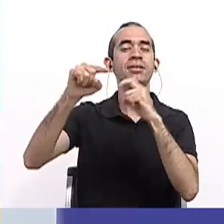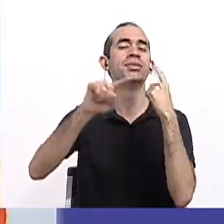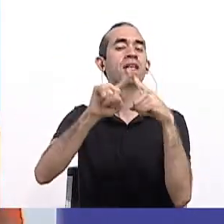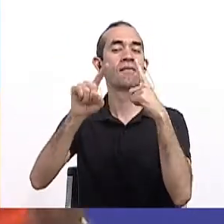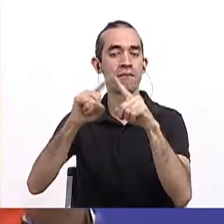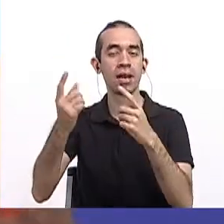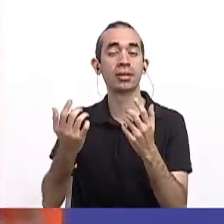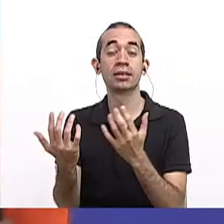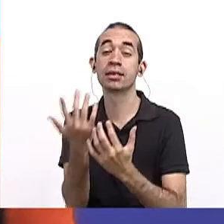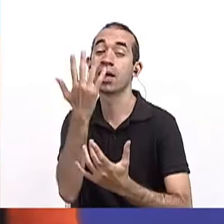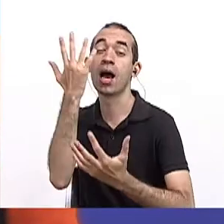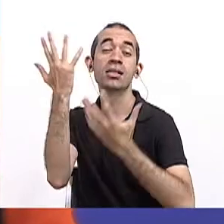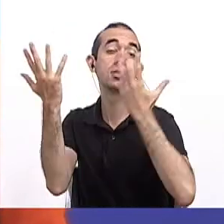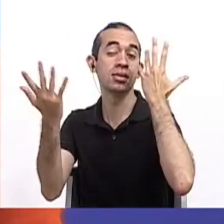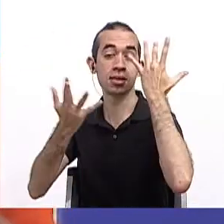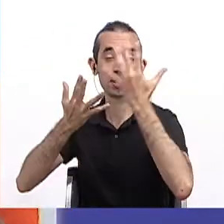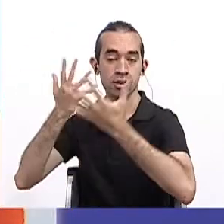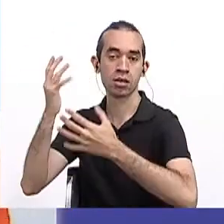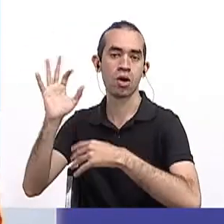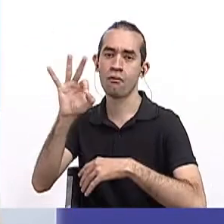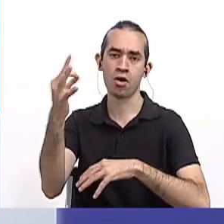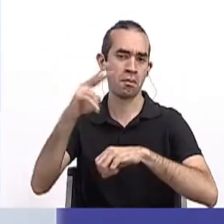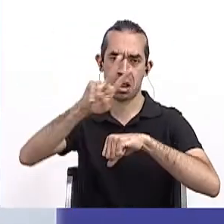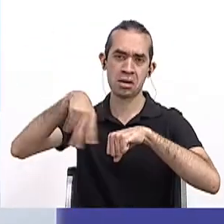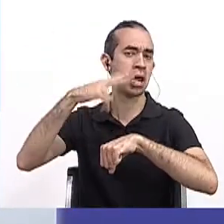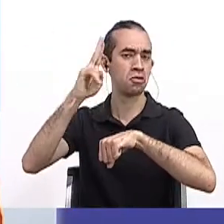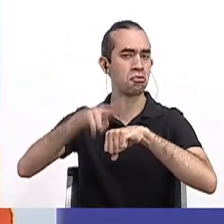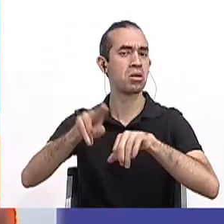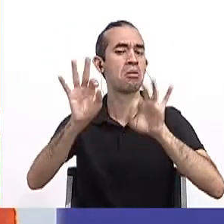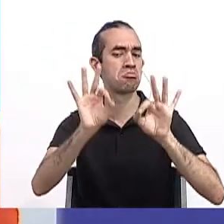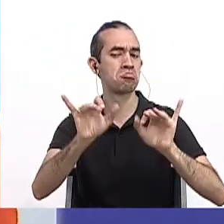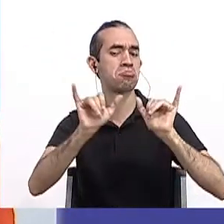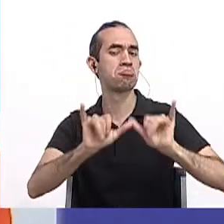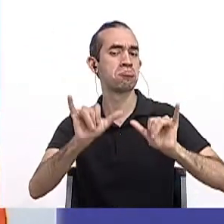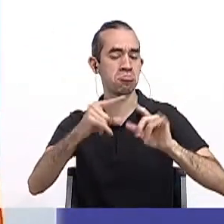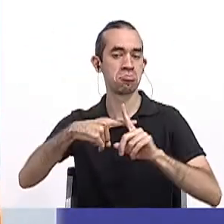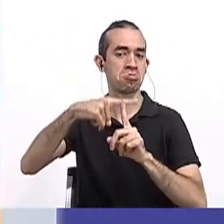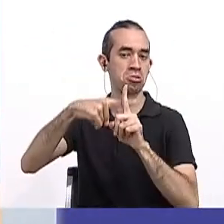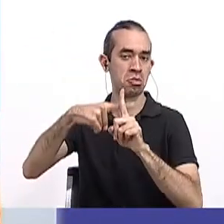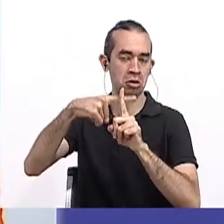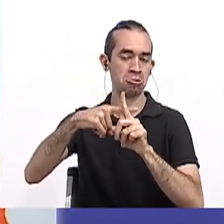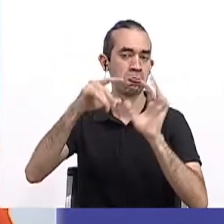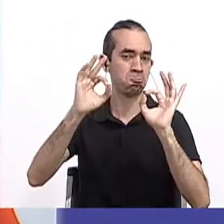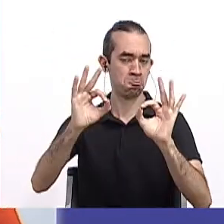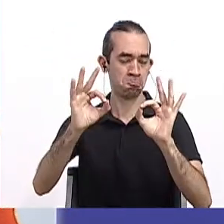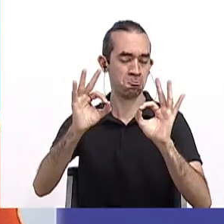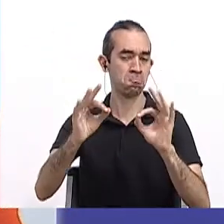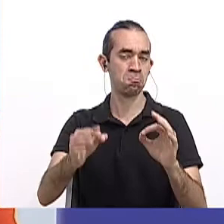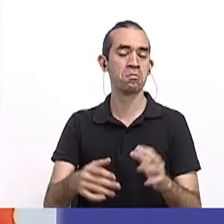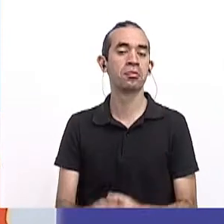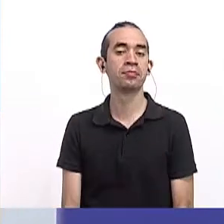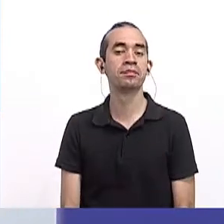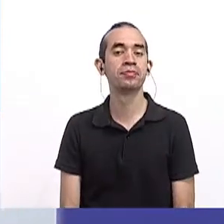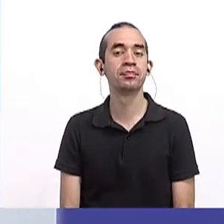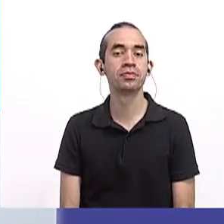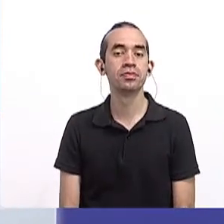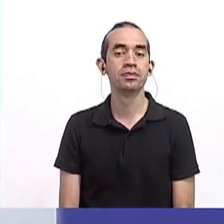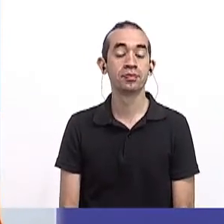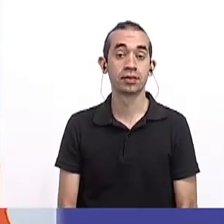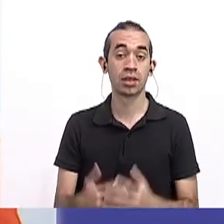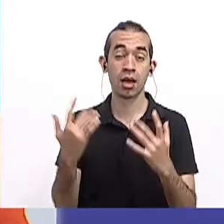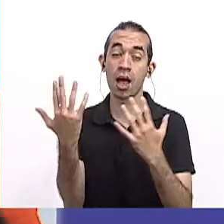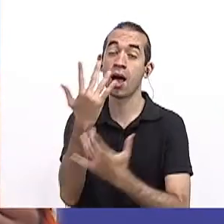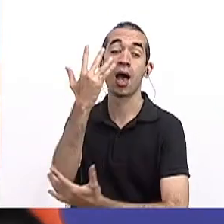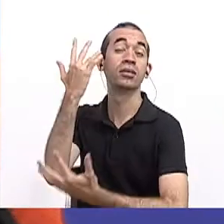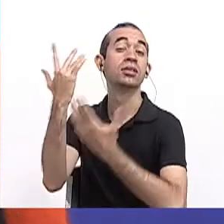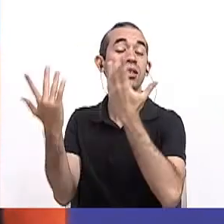de gases que de forma natural mantienen estable la temperatura del planeta. Esos gases